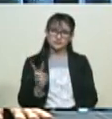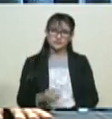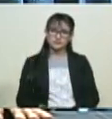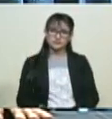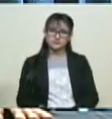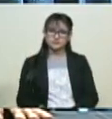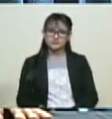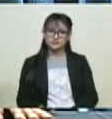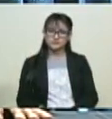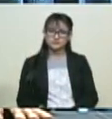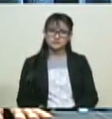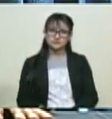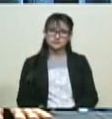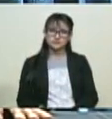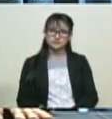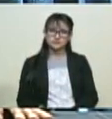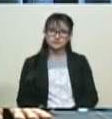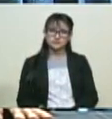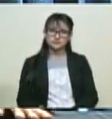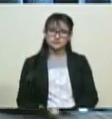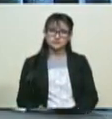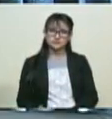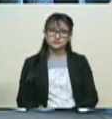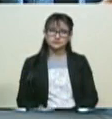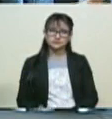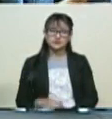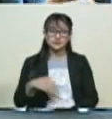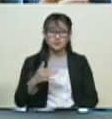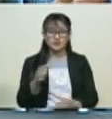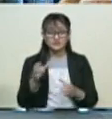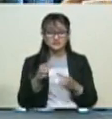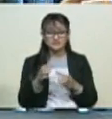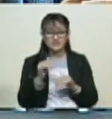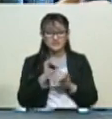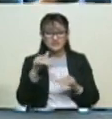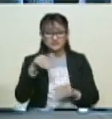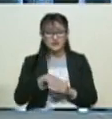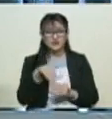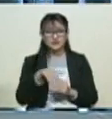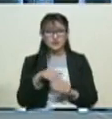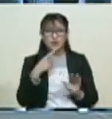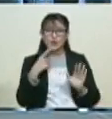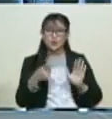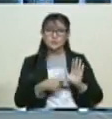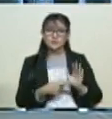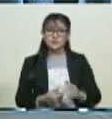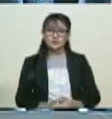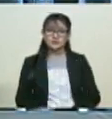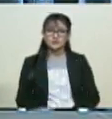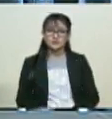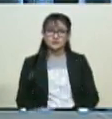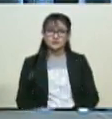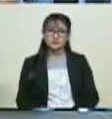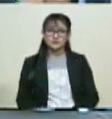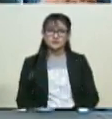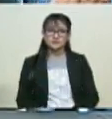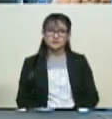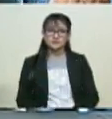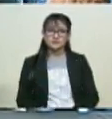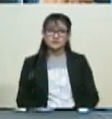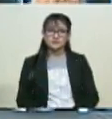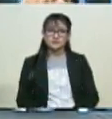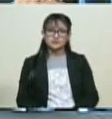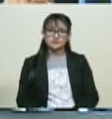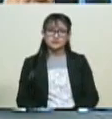sobre todo después de el ciclo electoral que hemos cumplido el